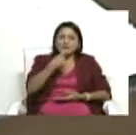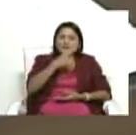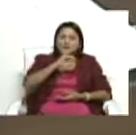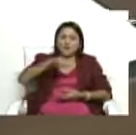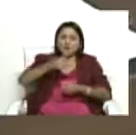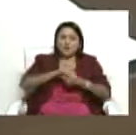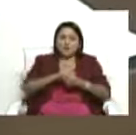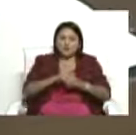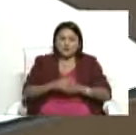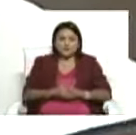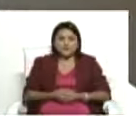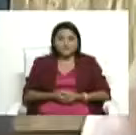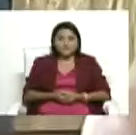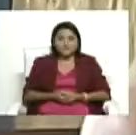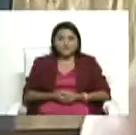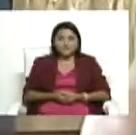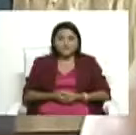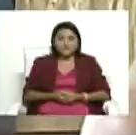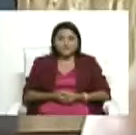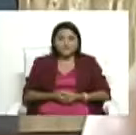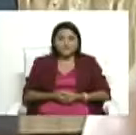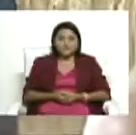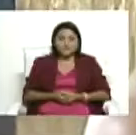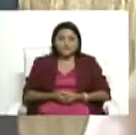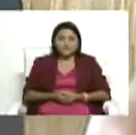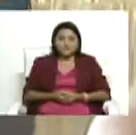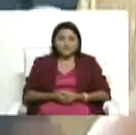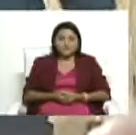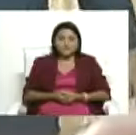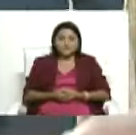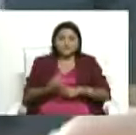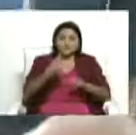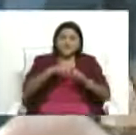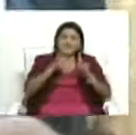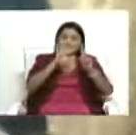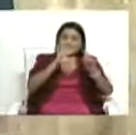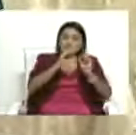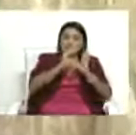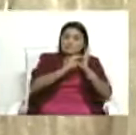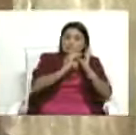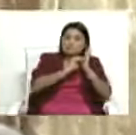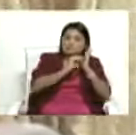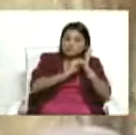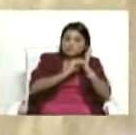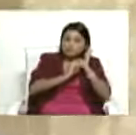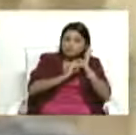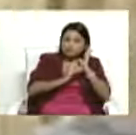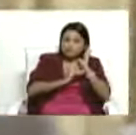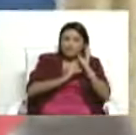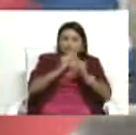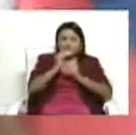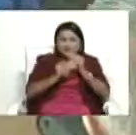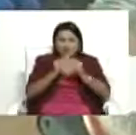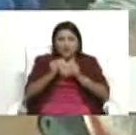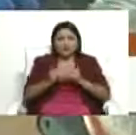durante su intervención. 6 borradores del documento final se realizaron para que el día